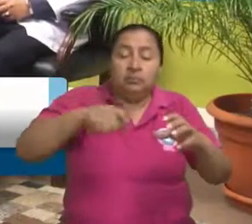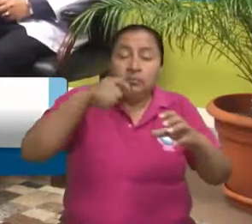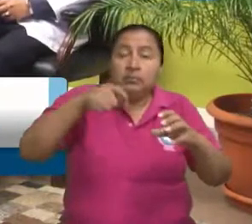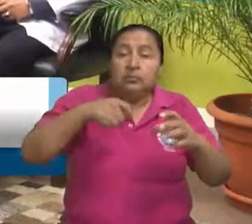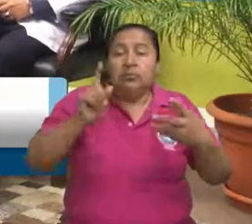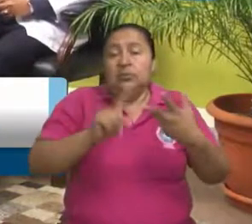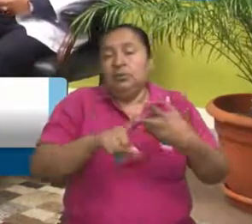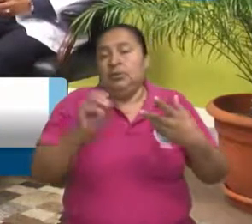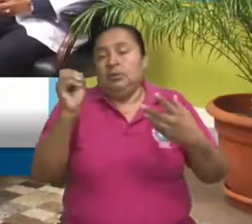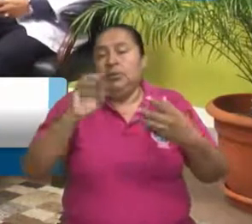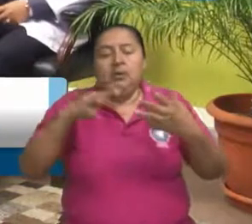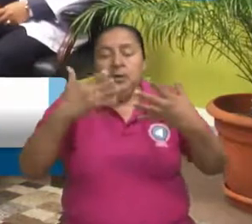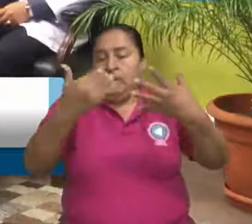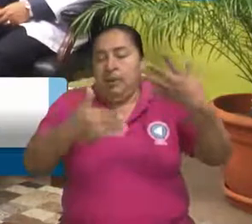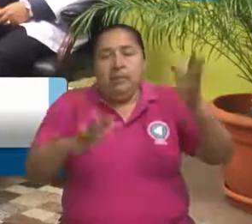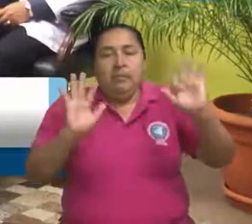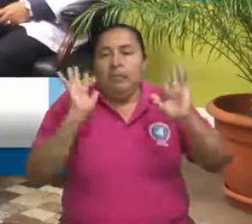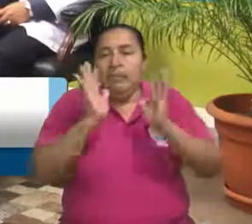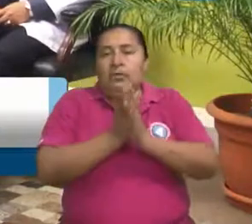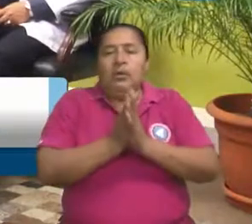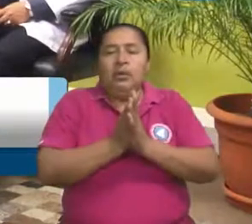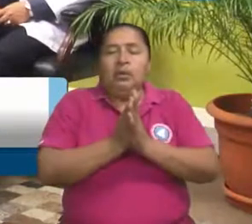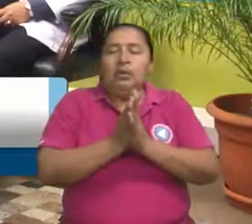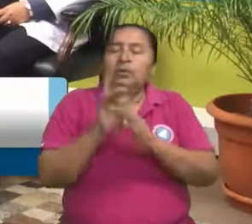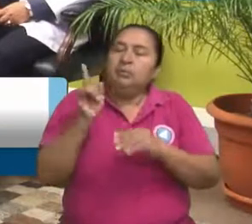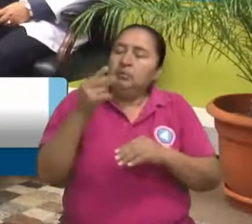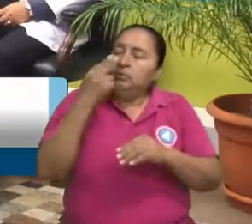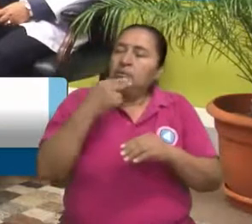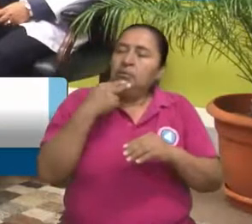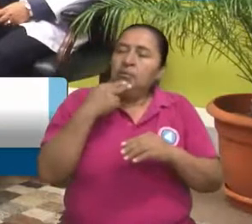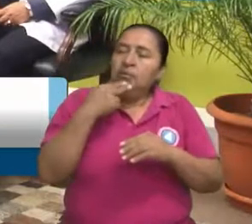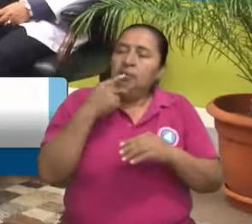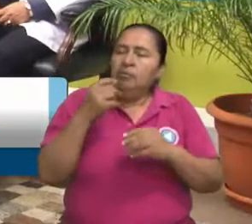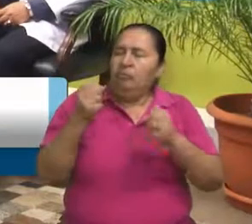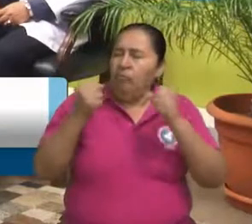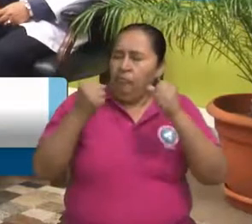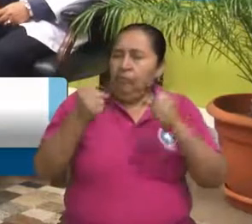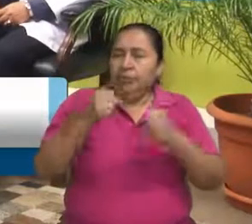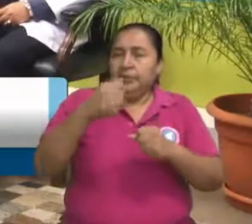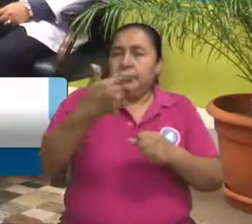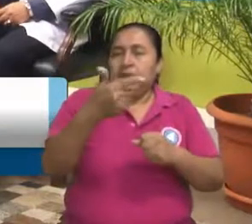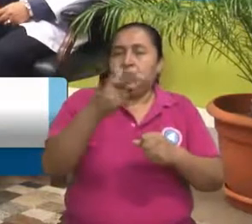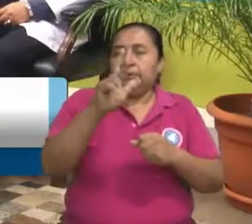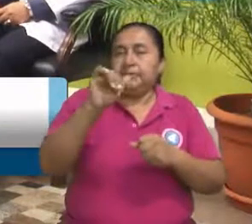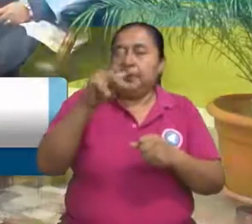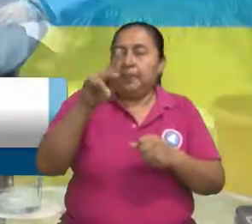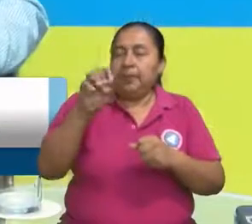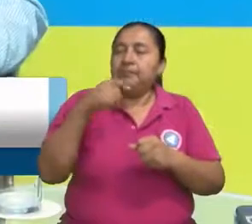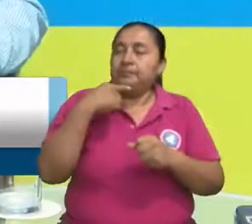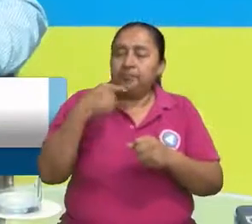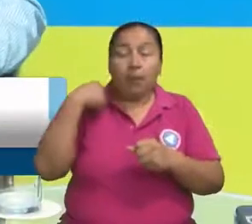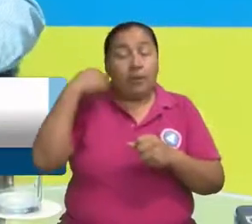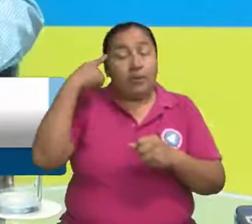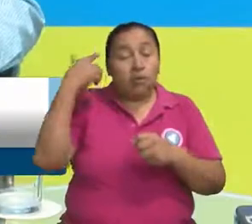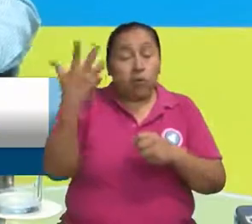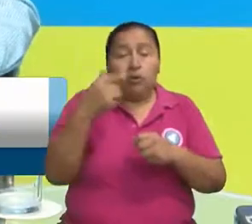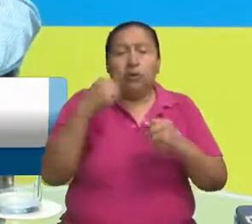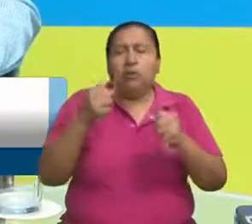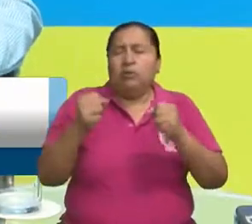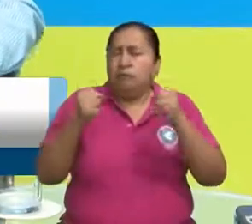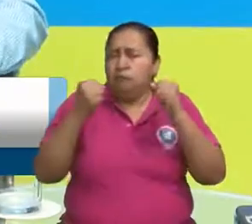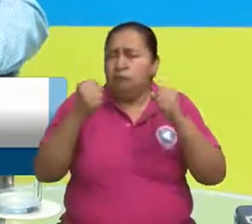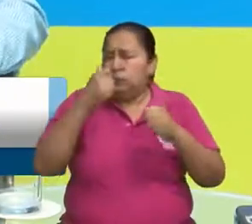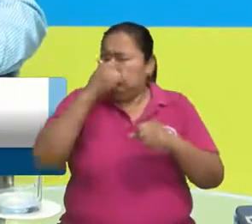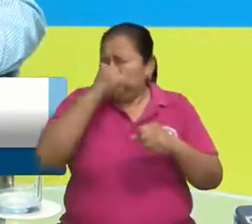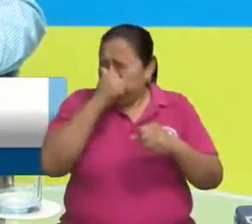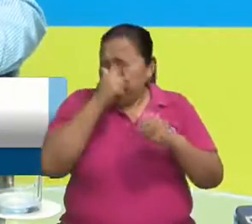alimentan, etcétera. Una fuerte gripe, y eso me ha pasado a mí, yo creo que le ha pasado a todo el mundo, cuando uno dice